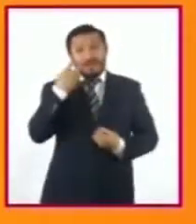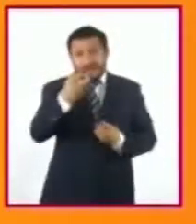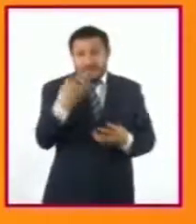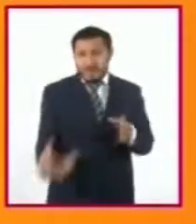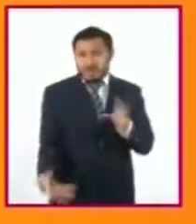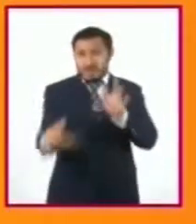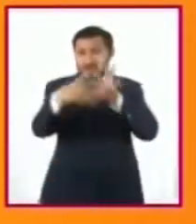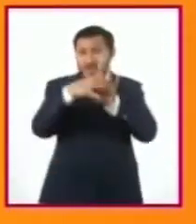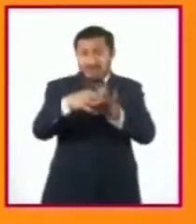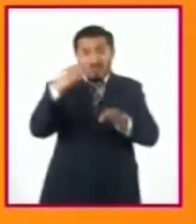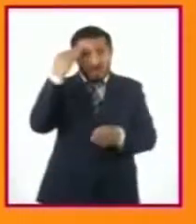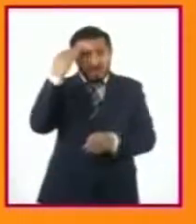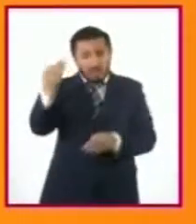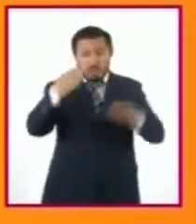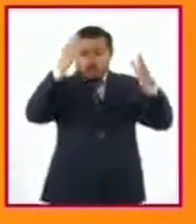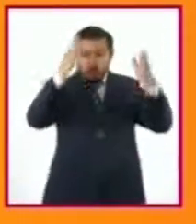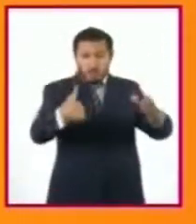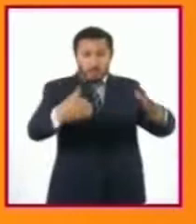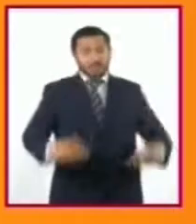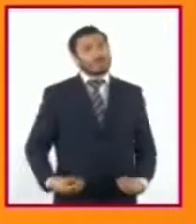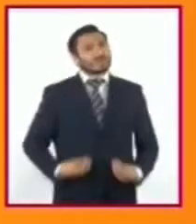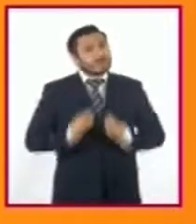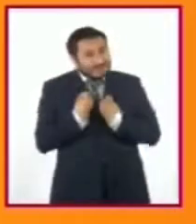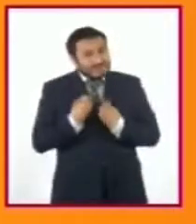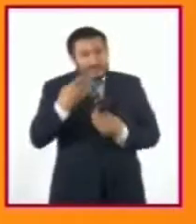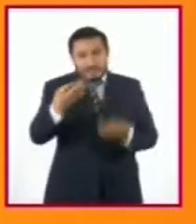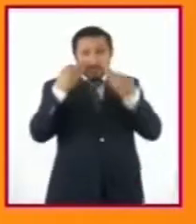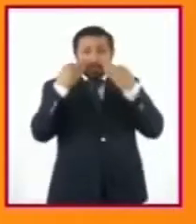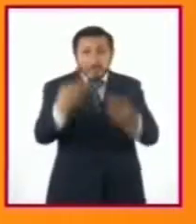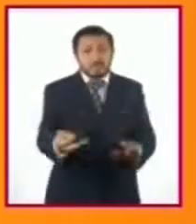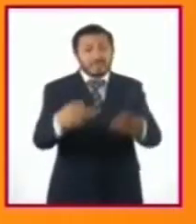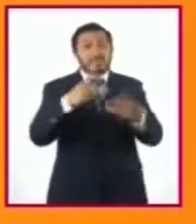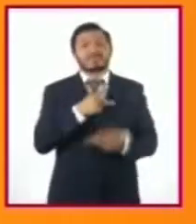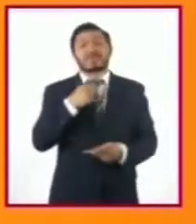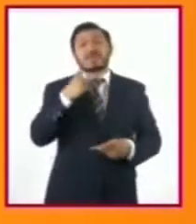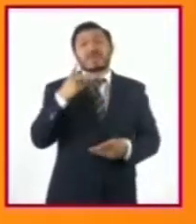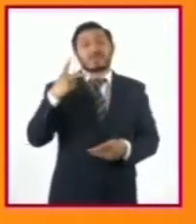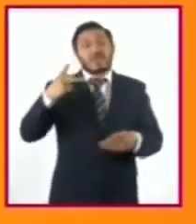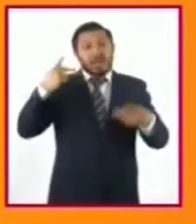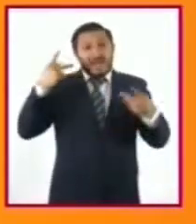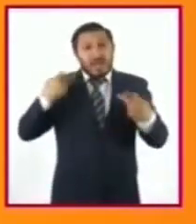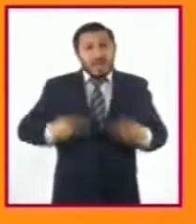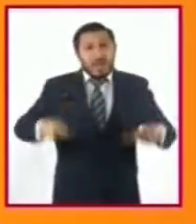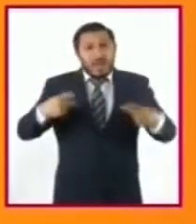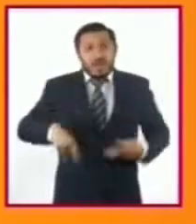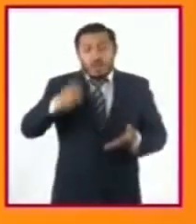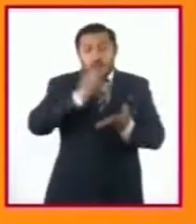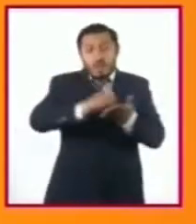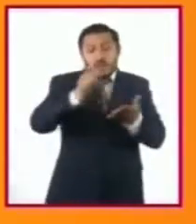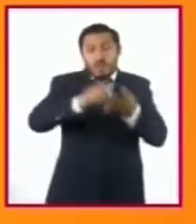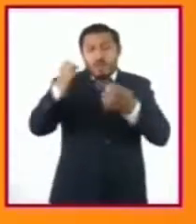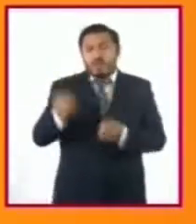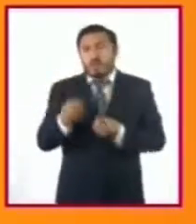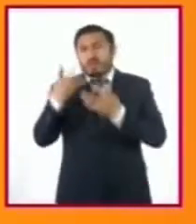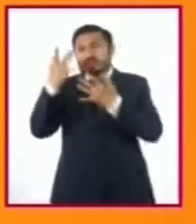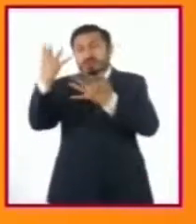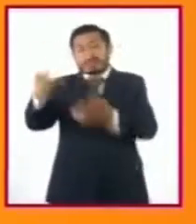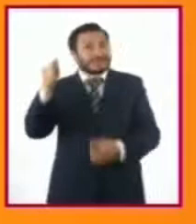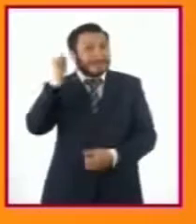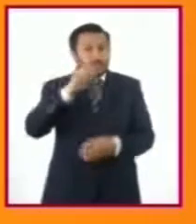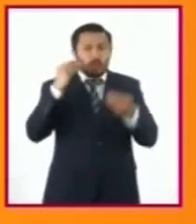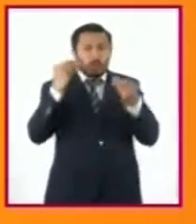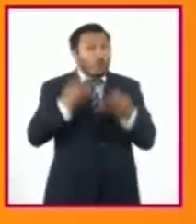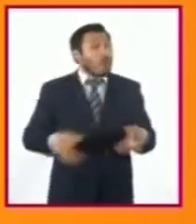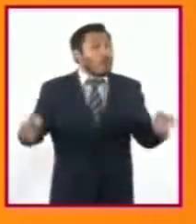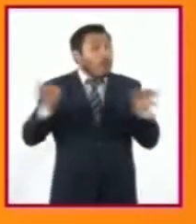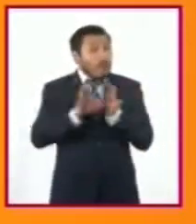la época en la que vivieron. Como ven, los poetas han jugado un papel muy importante a lo largo de la historia, ya que a través de